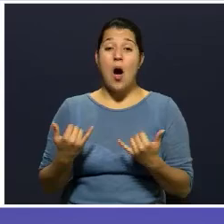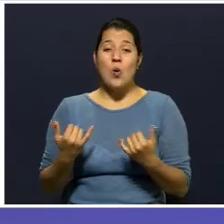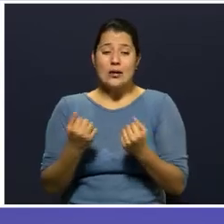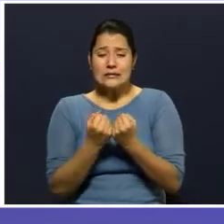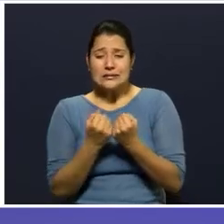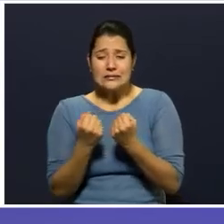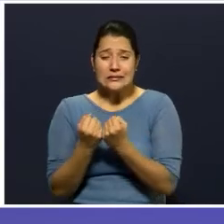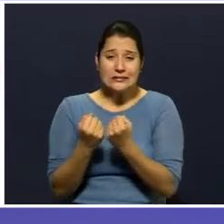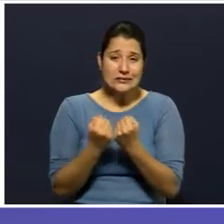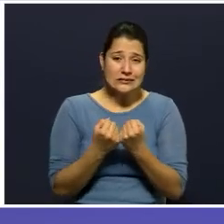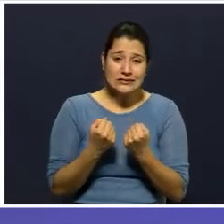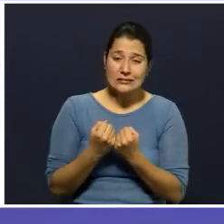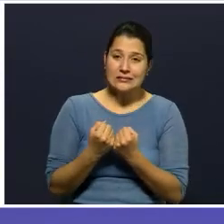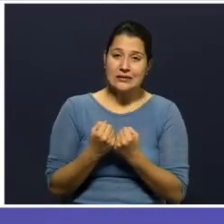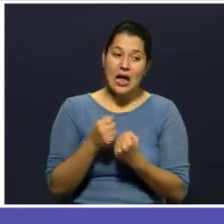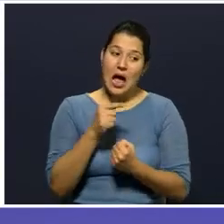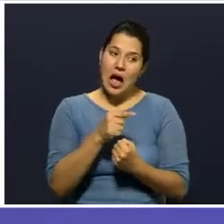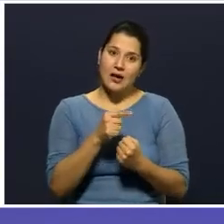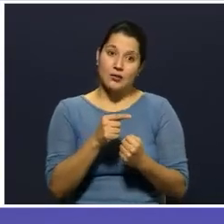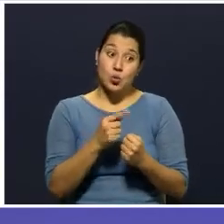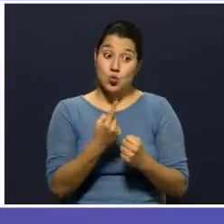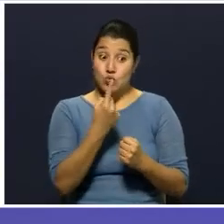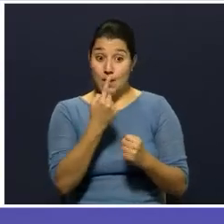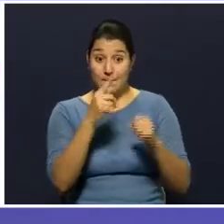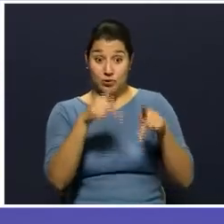el camino a la pesadilla.